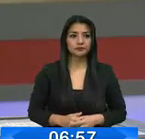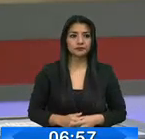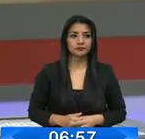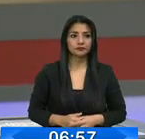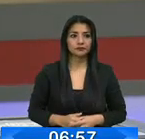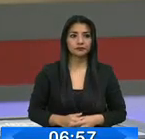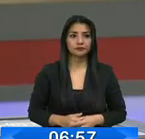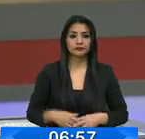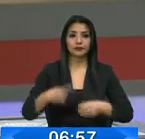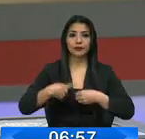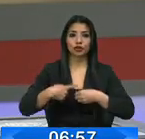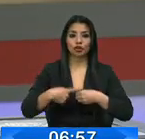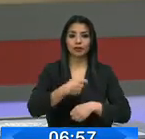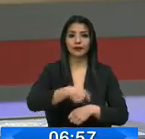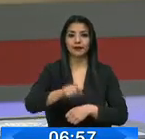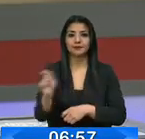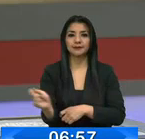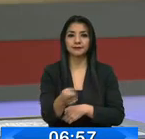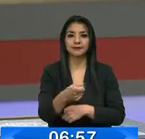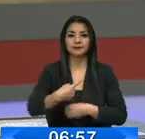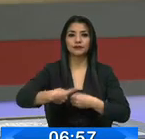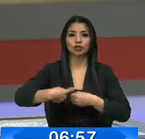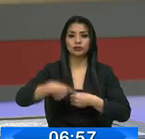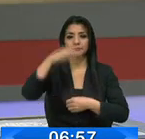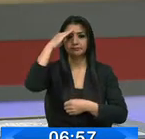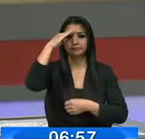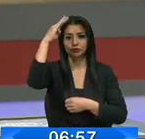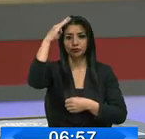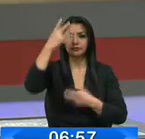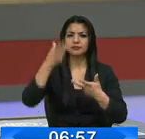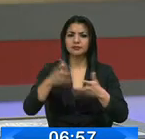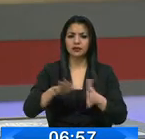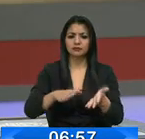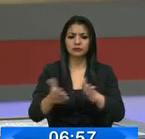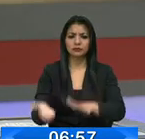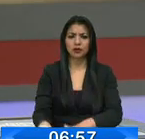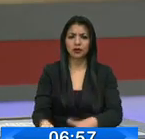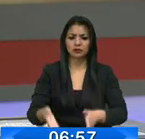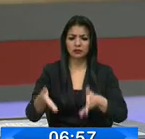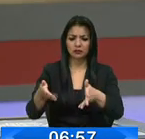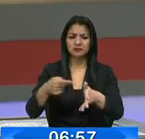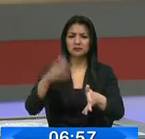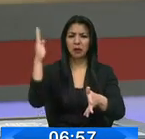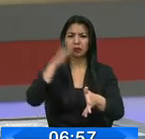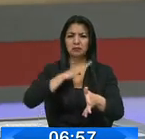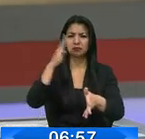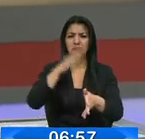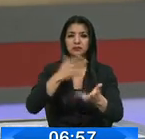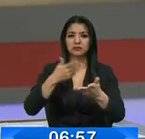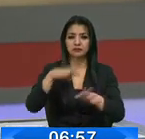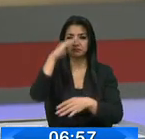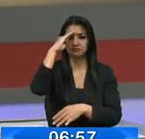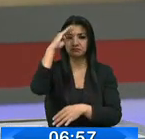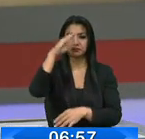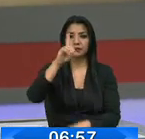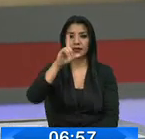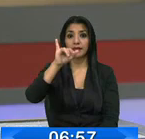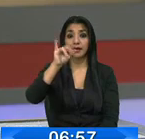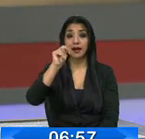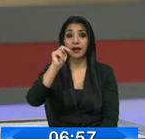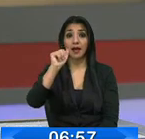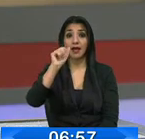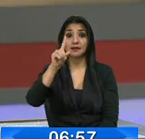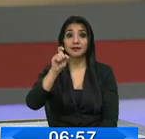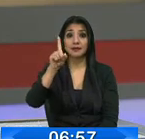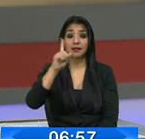de Quito Tenis, aquí en la ciudad de Quito, la policía realizó el levantamiento de un cadáver en estado de putrefacción. La DINASET indicó que el cuerpo